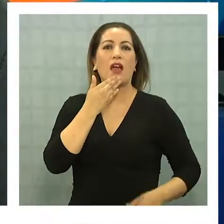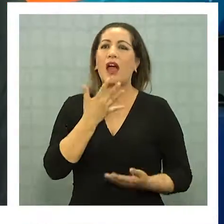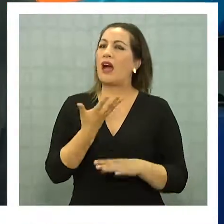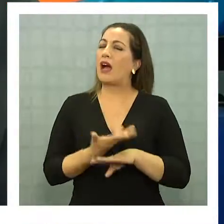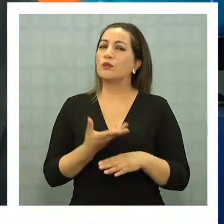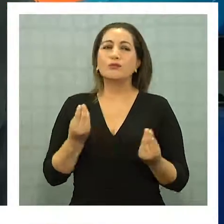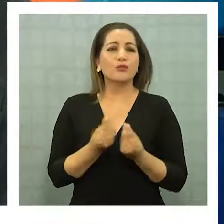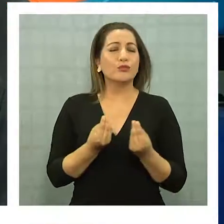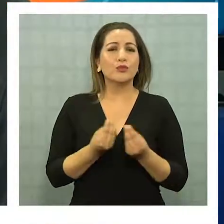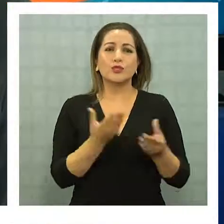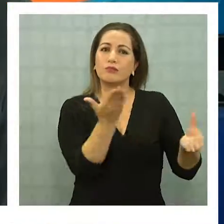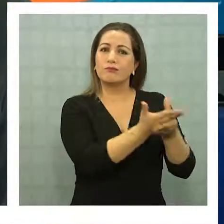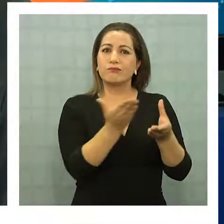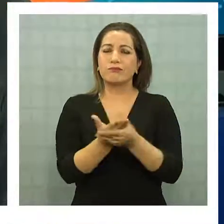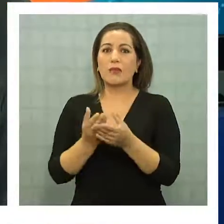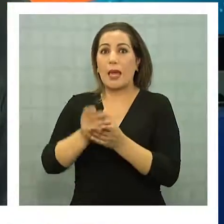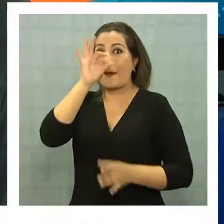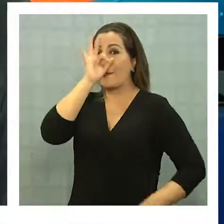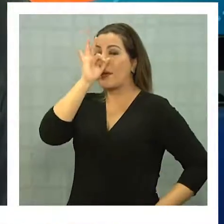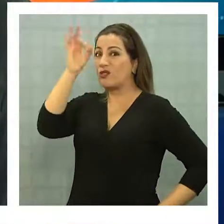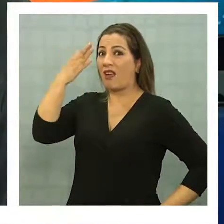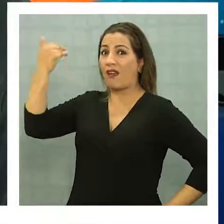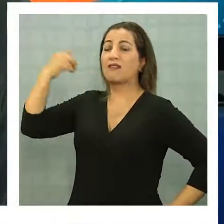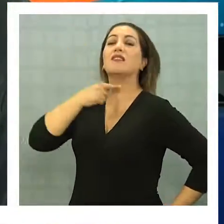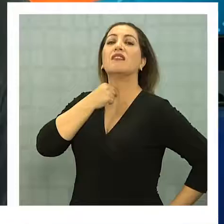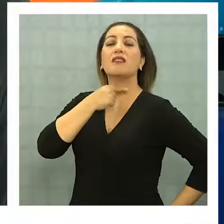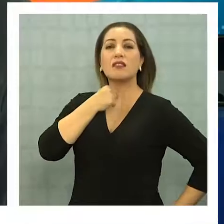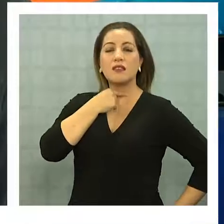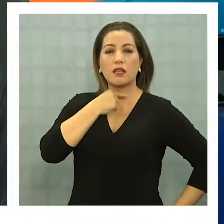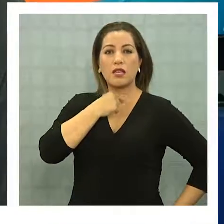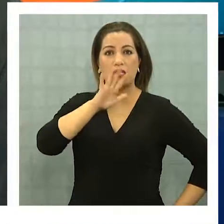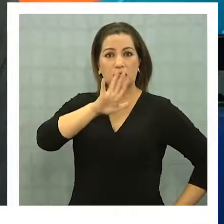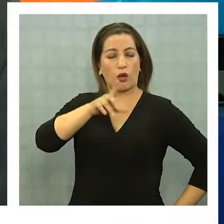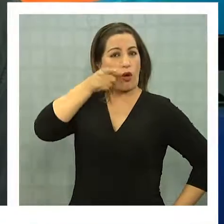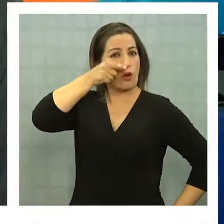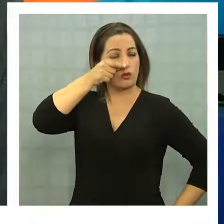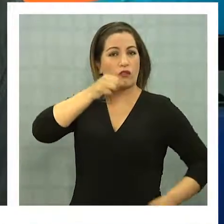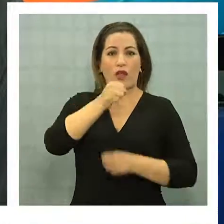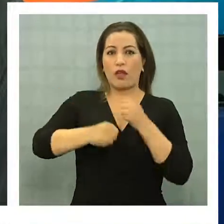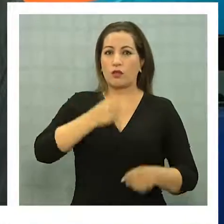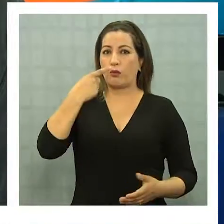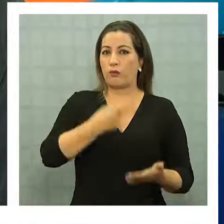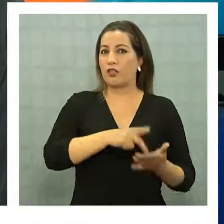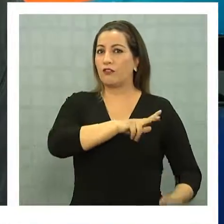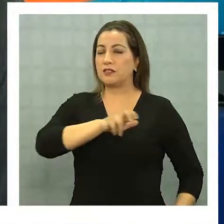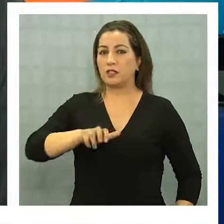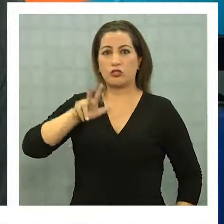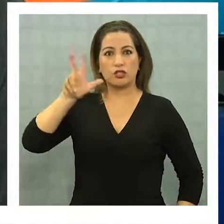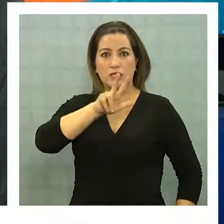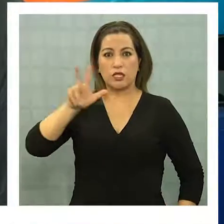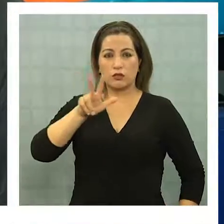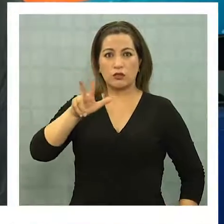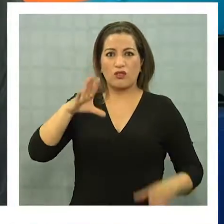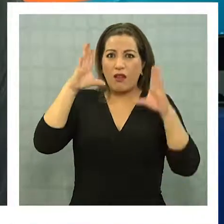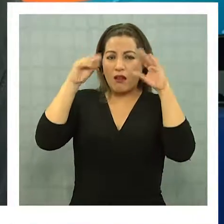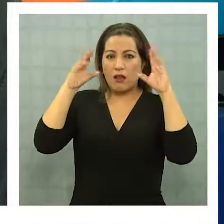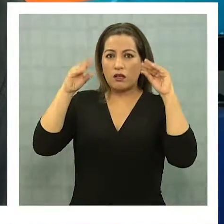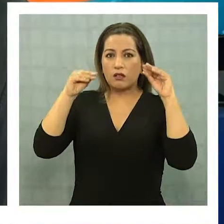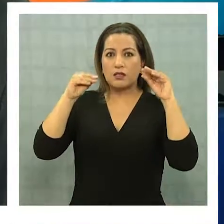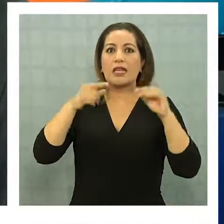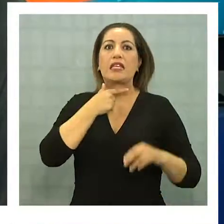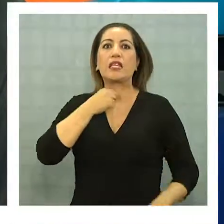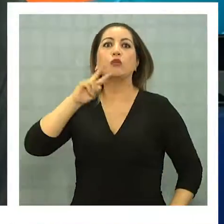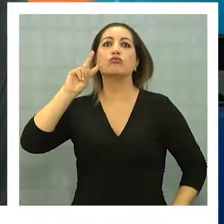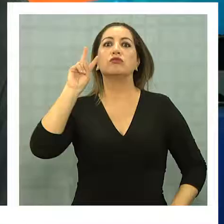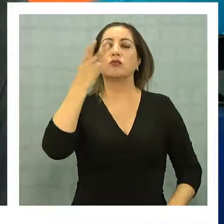archivos, pero que señala que Pinochet intentó, el 5 de octubre de 1988, en la noche, dar un